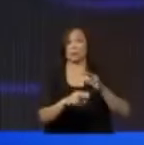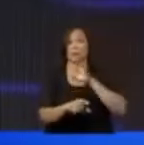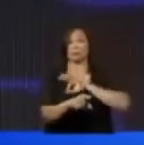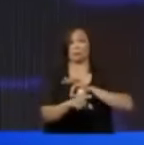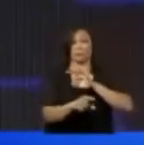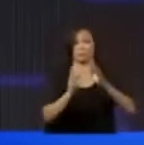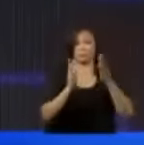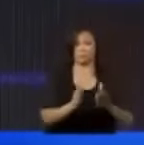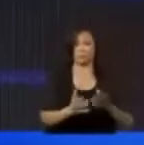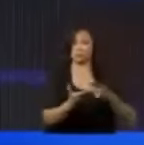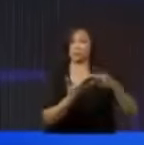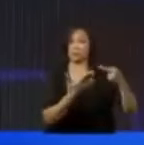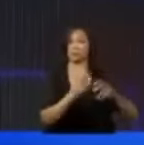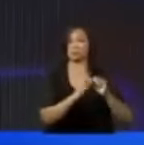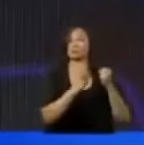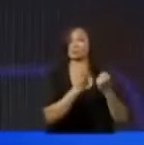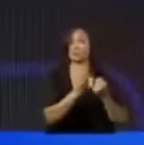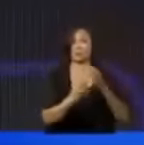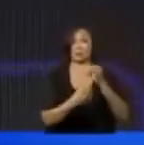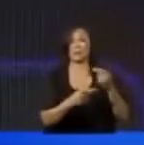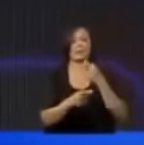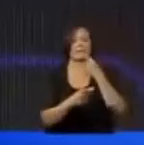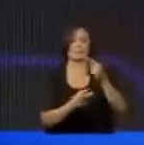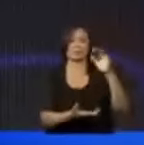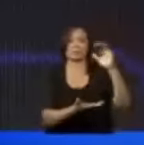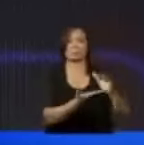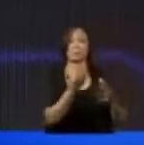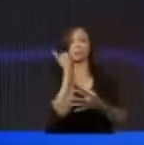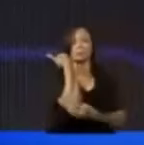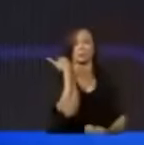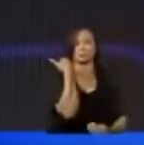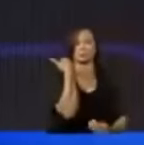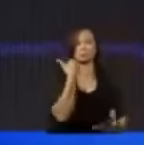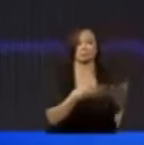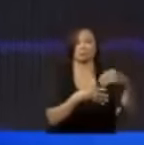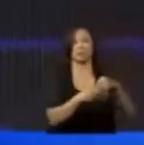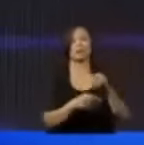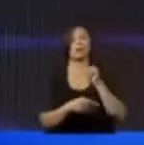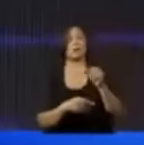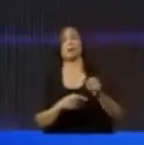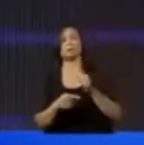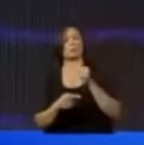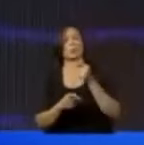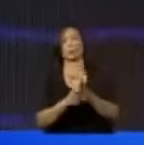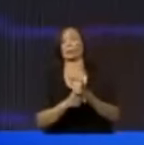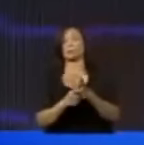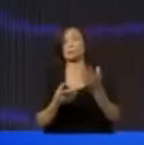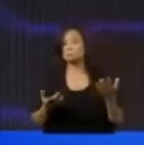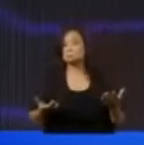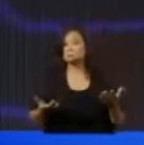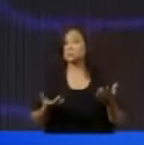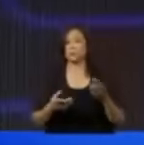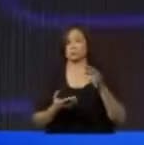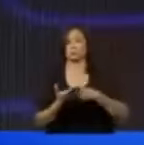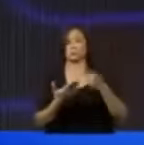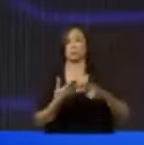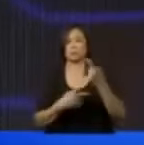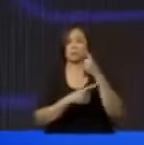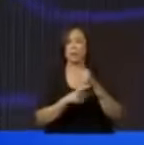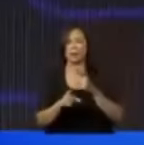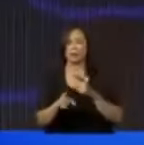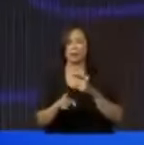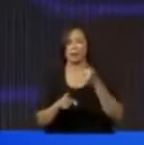los beneficiarios de esos programas sociales y decir que ha disminuido la pobreza. En eso hay una incongruencia. Esos programas